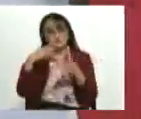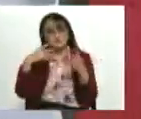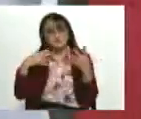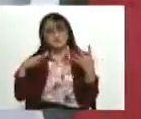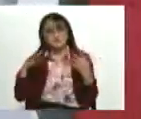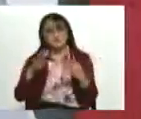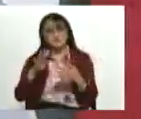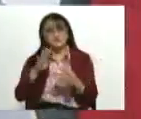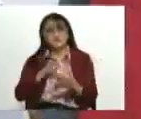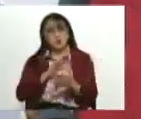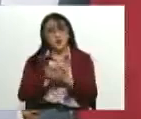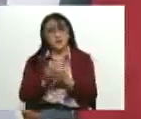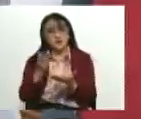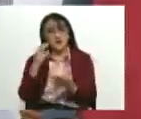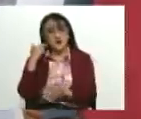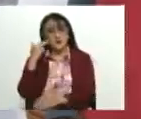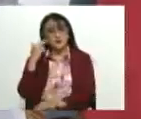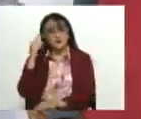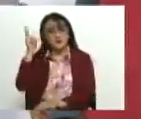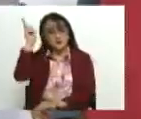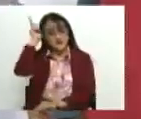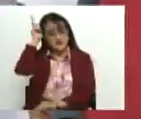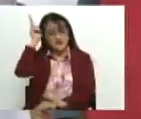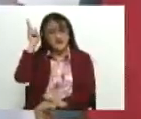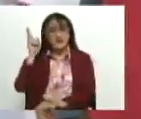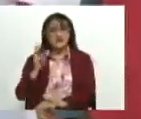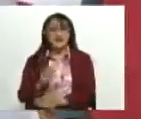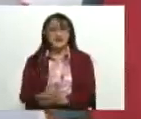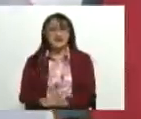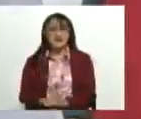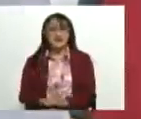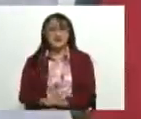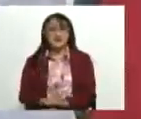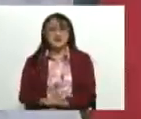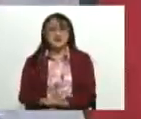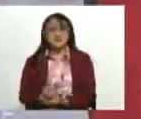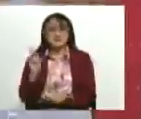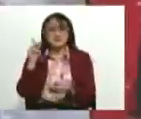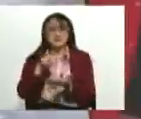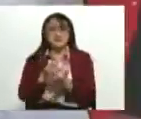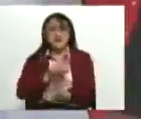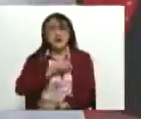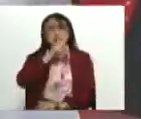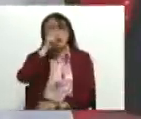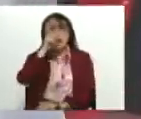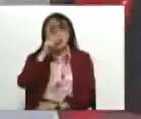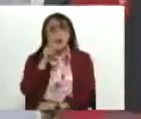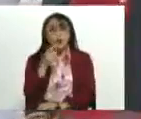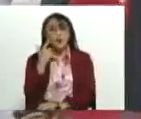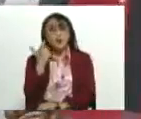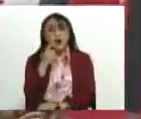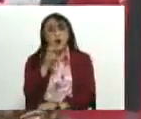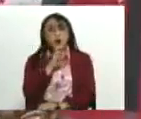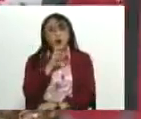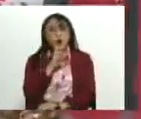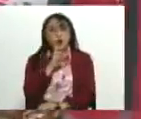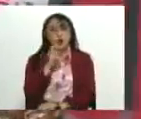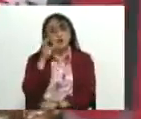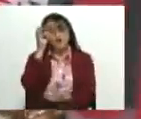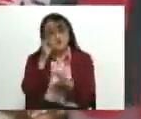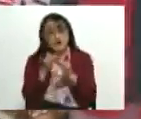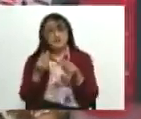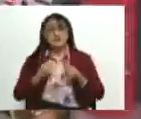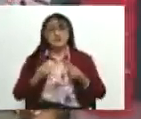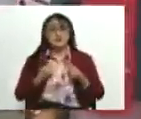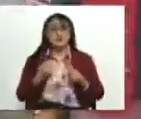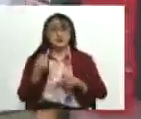trajeron nuestros compañeros afrodescendientes que se llegaron al Callao en busca del oro, de la esperanza, de la vida, y